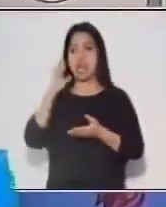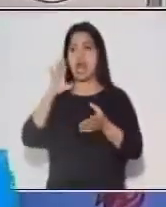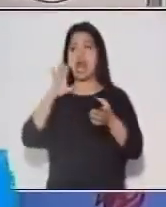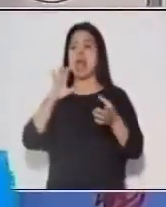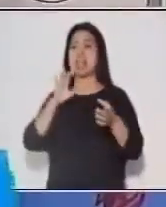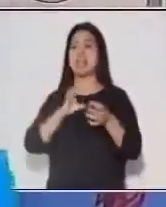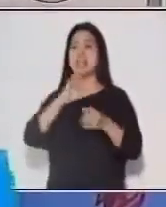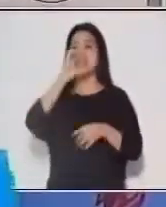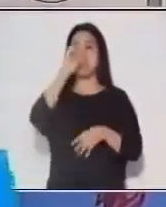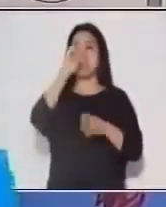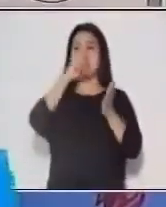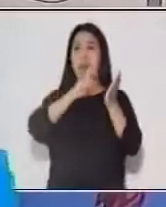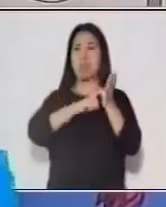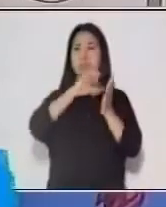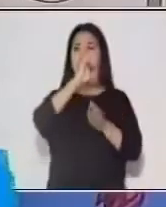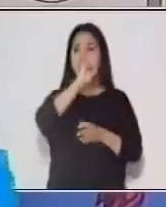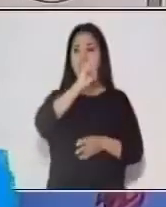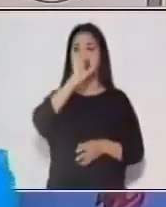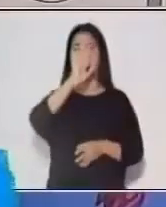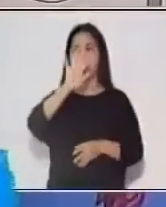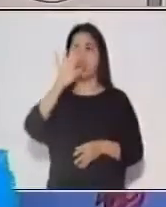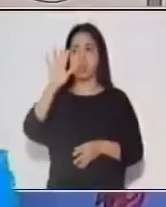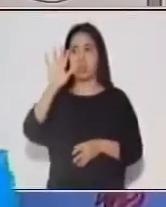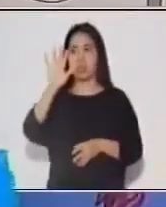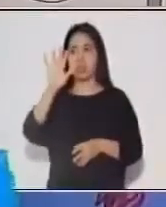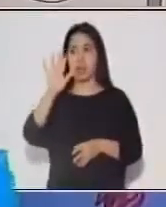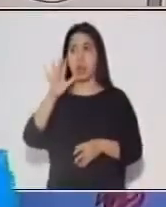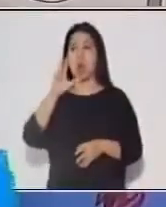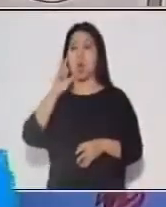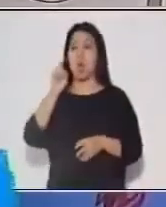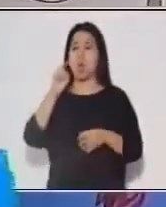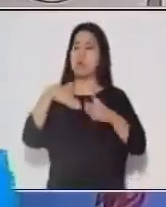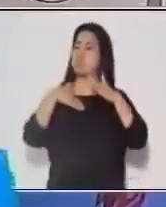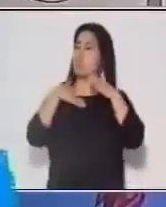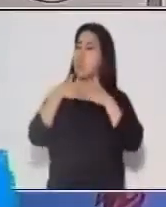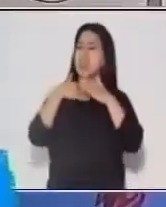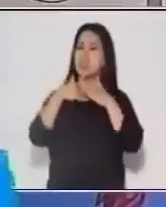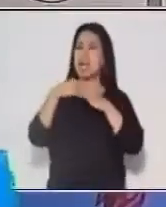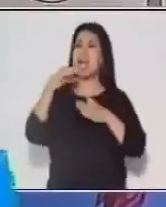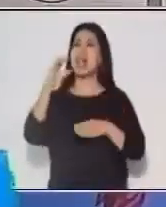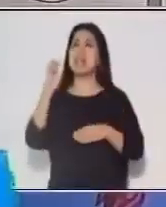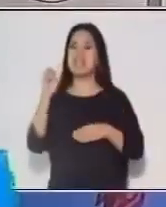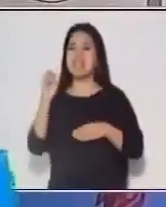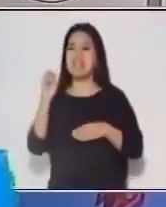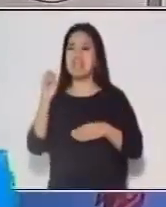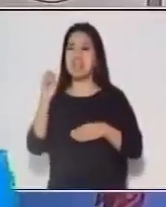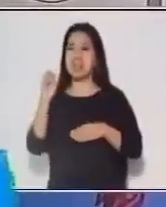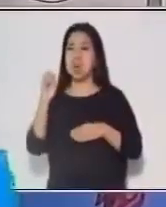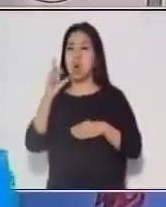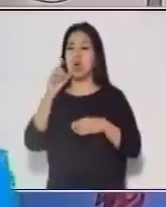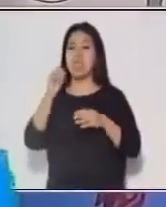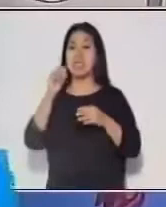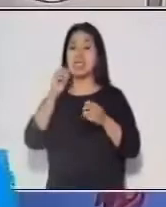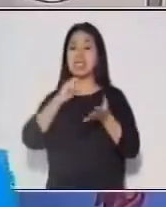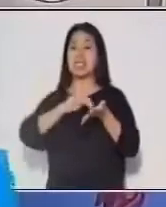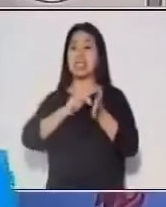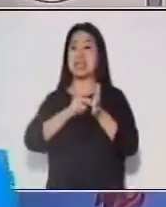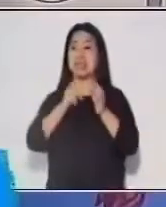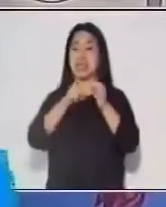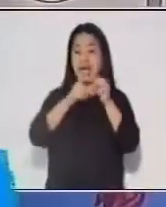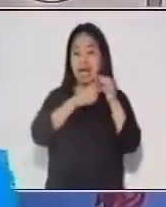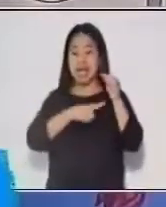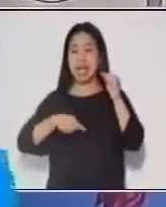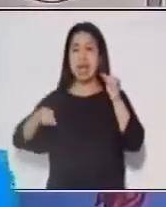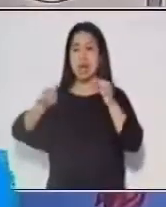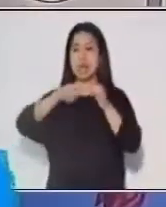Como es una excentricidad muy cerca de cero, quiere decir que la órbita es casi redonda,